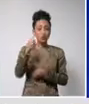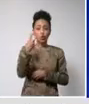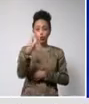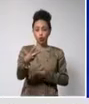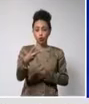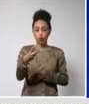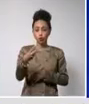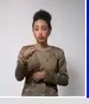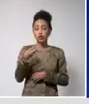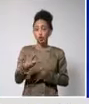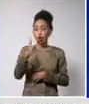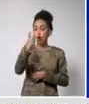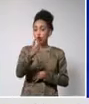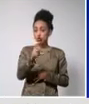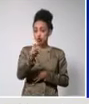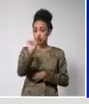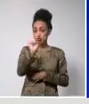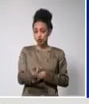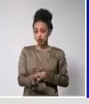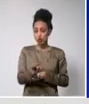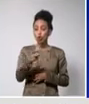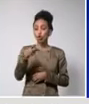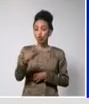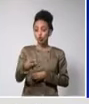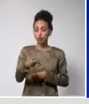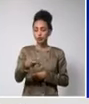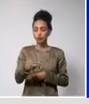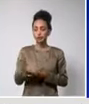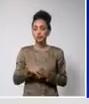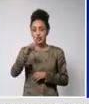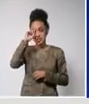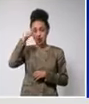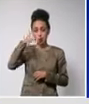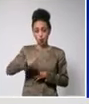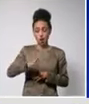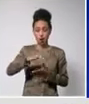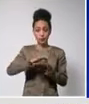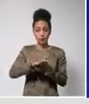San Juan y Martínez se confirma un caso autóctono ayer.